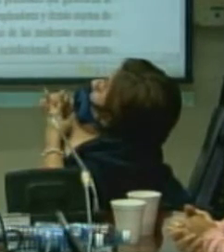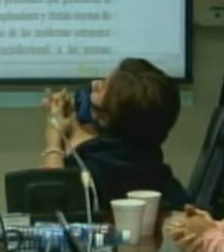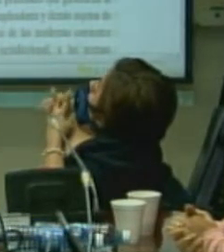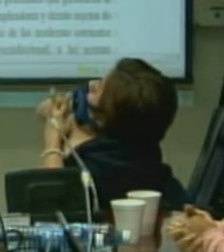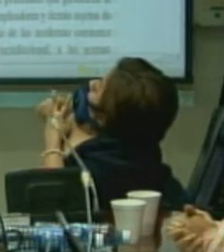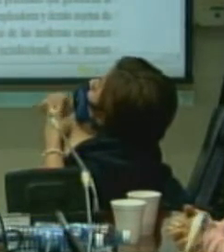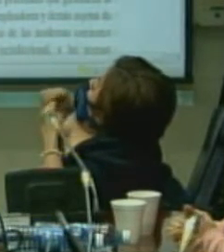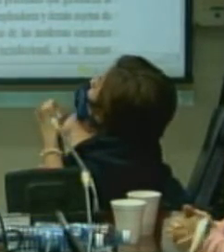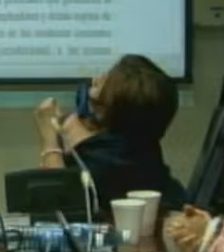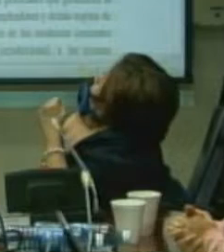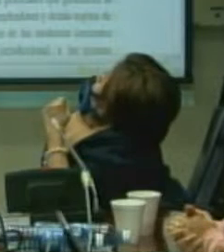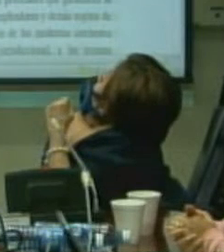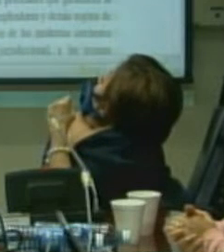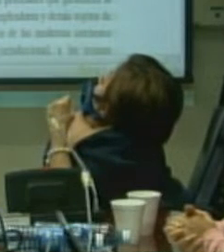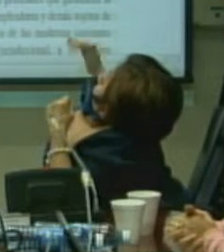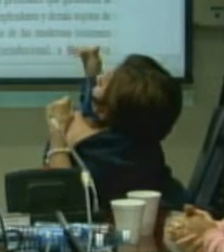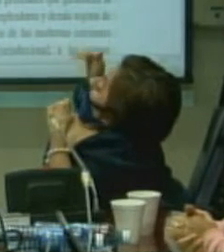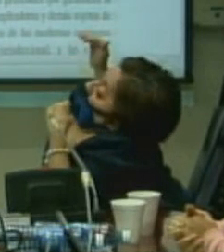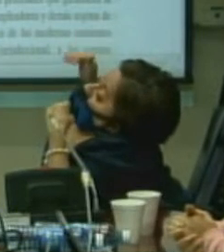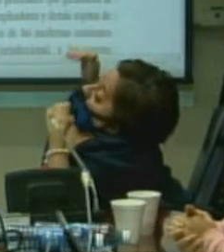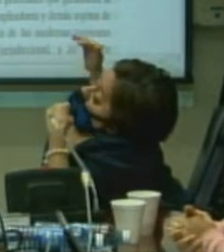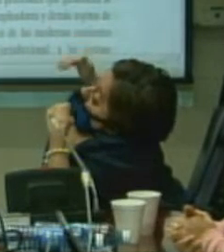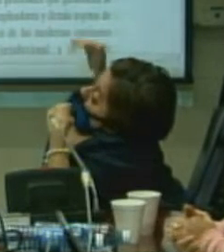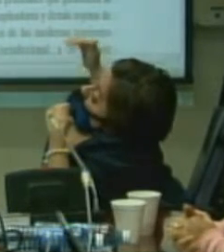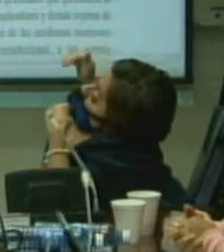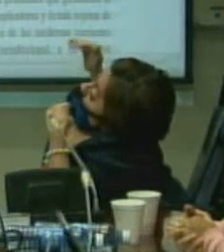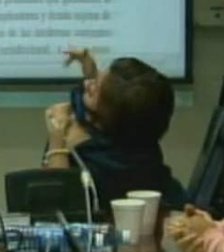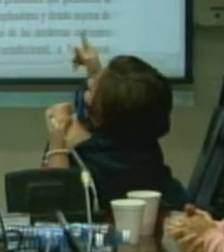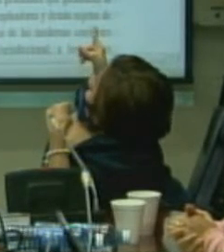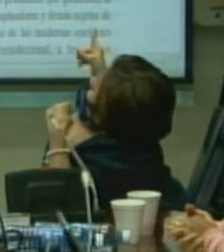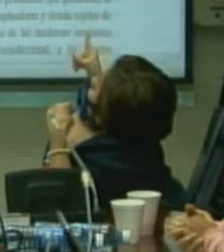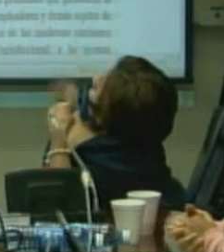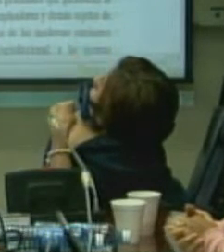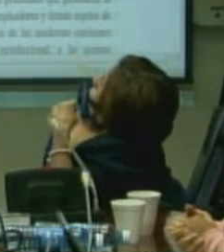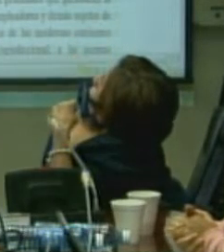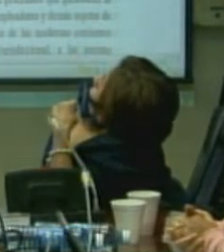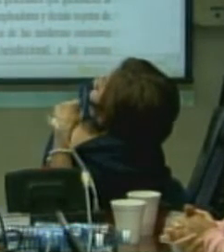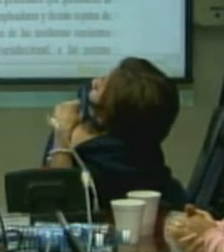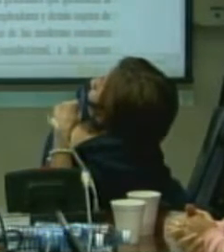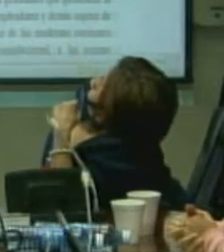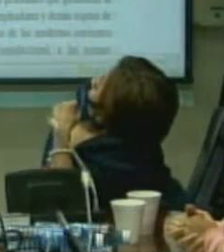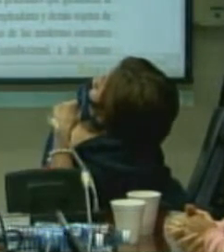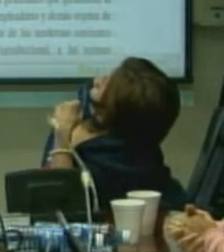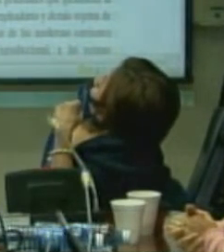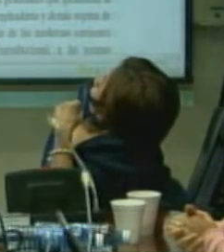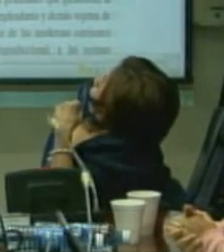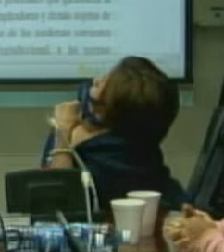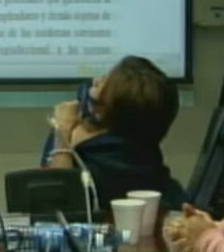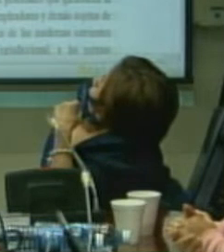técnico. Va, con el equipo técnico. Vámonos para el título.